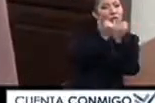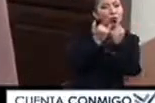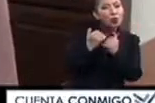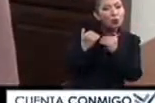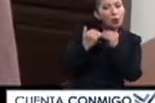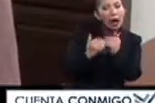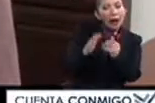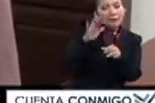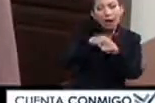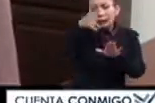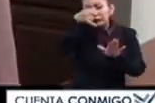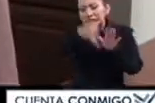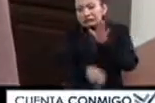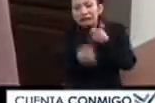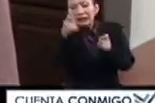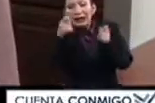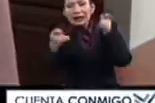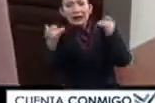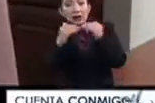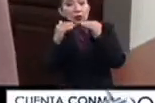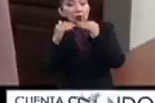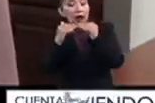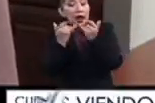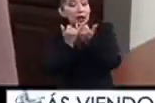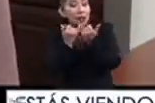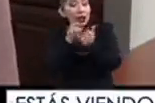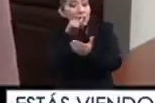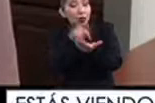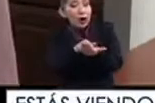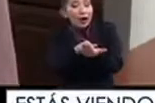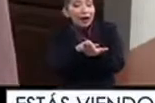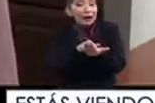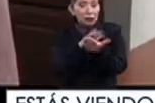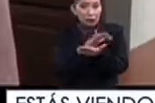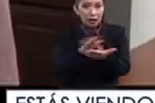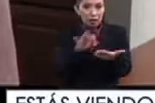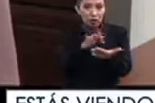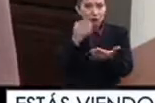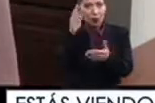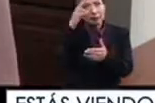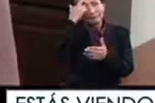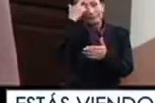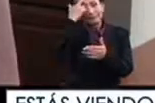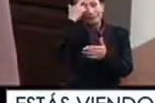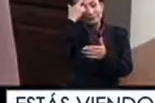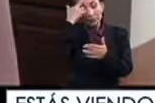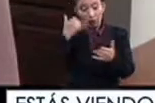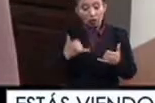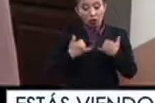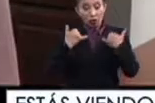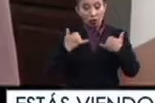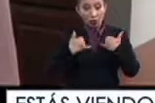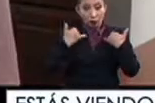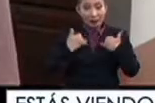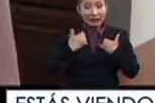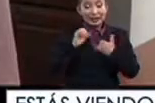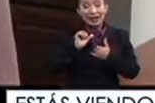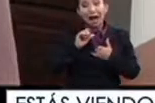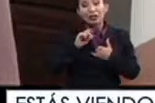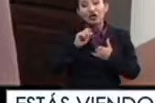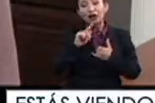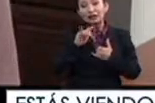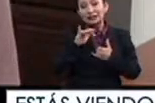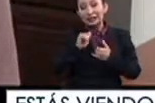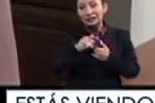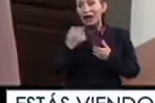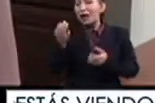los más símiles lugares de uno como lector. la adolescencia y la juventud,